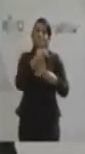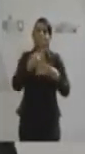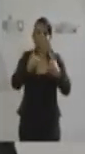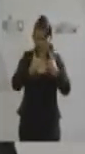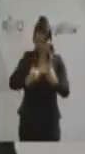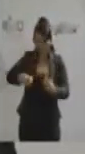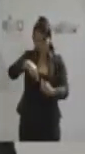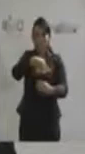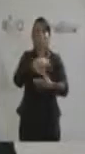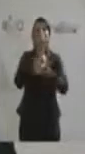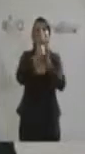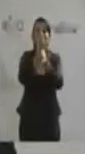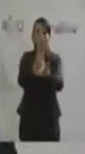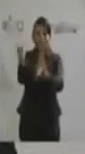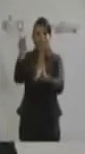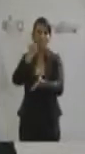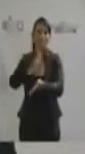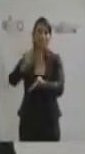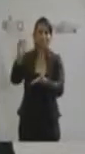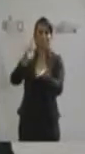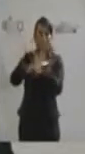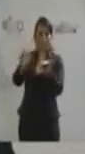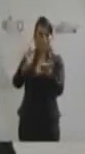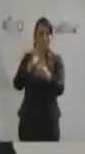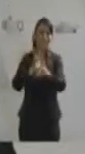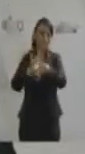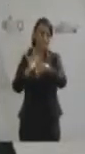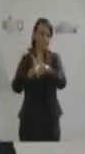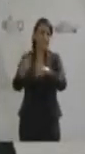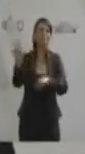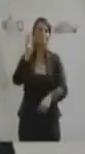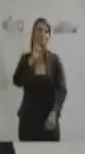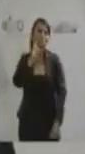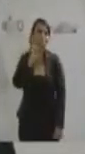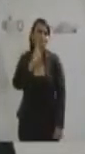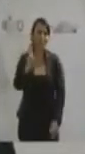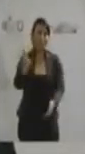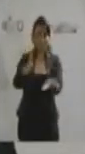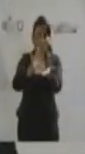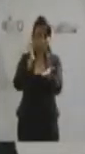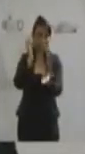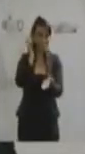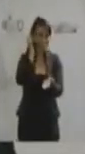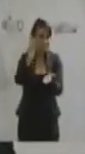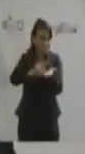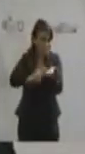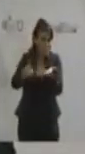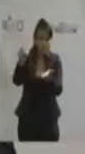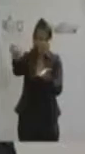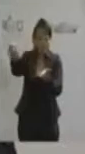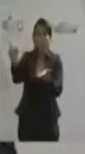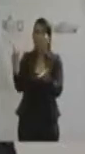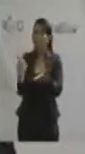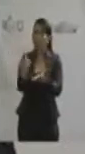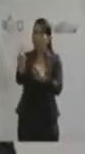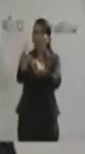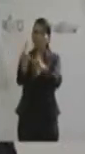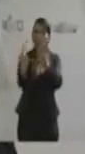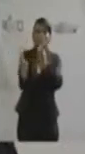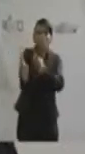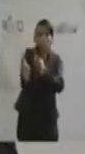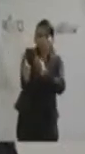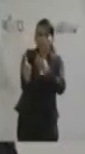preocupación diariamente se queda cuando se va su hijita a la escuela, porque han pasado muchas cosas por allá. Vamos a evitarte